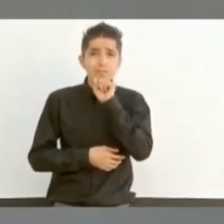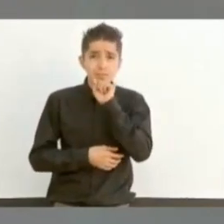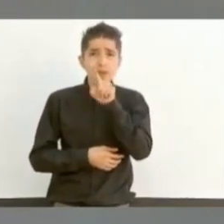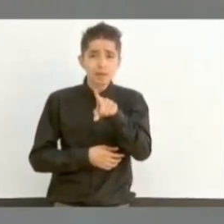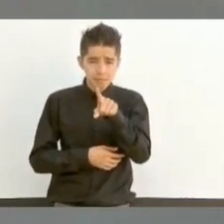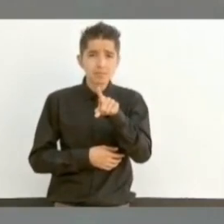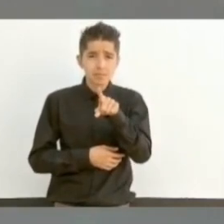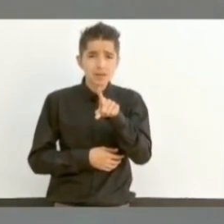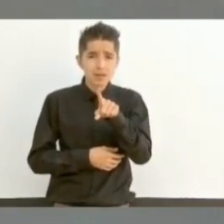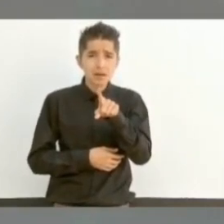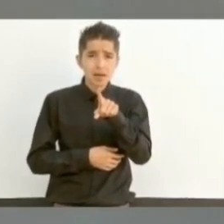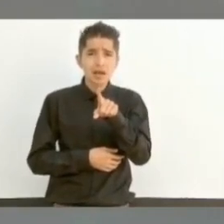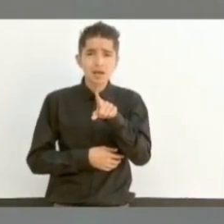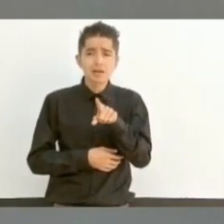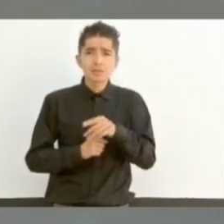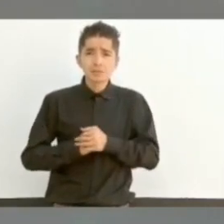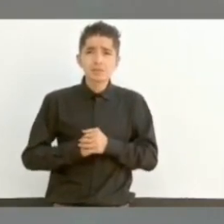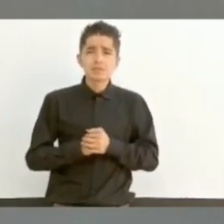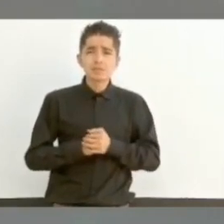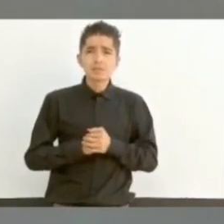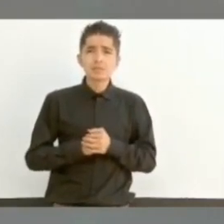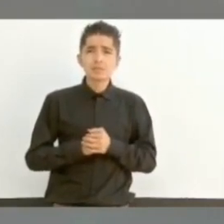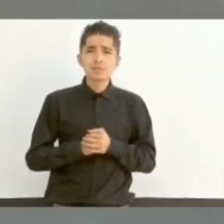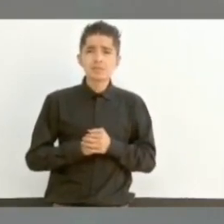también nos